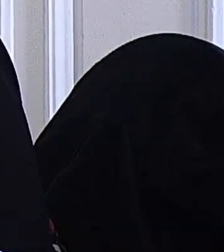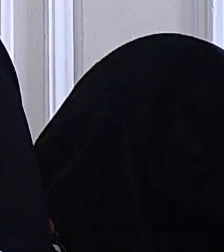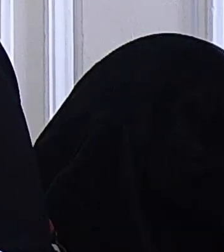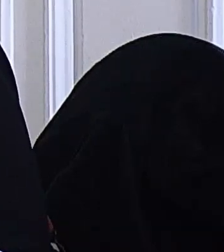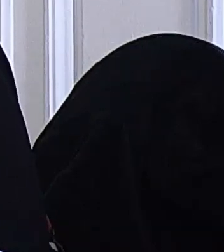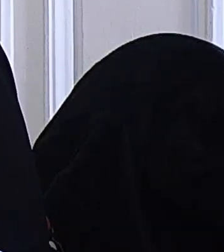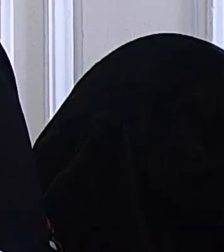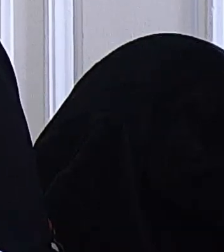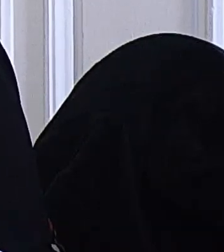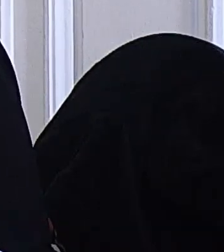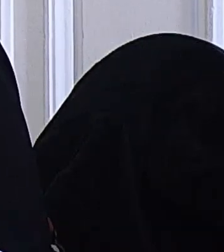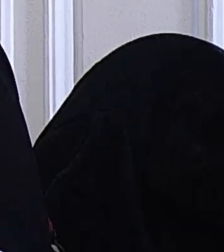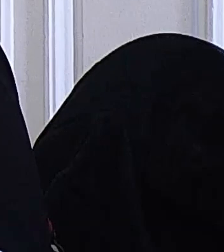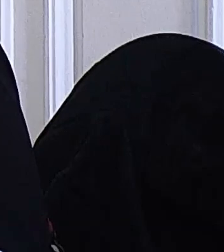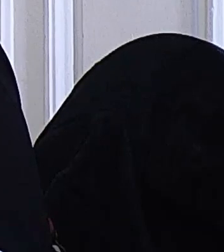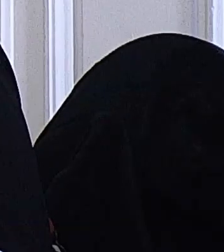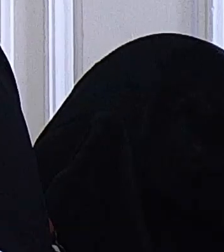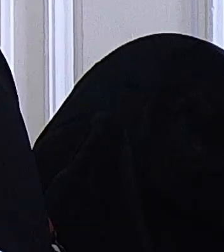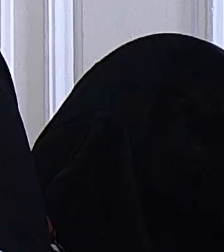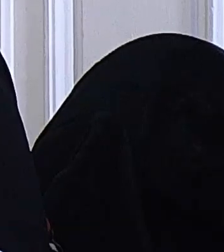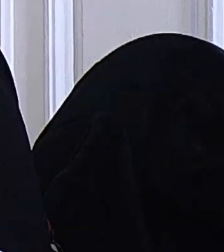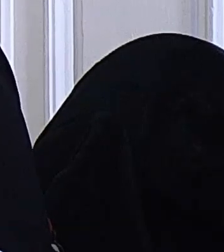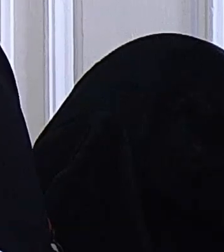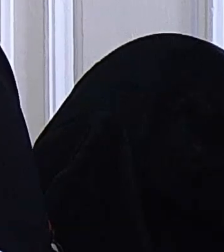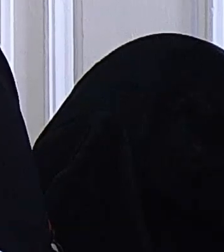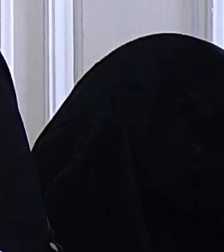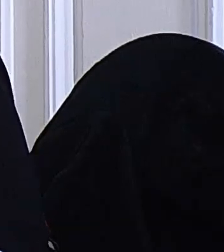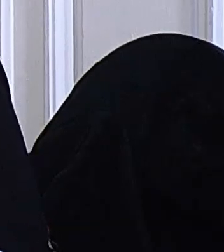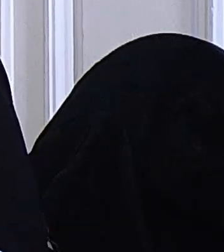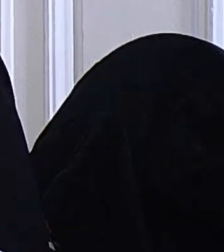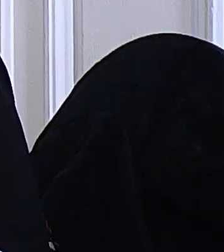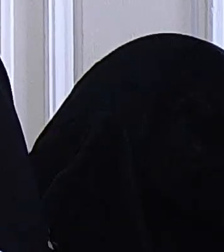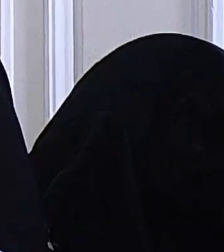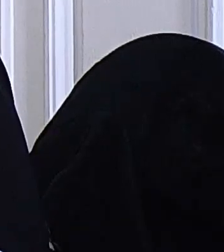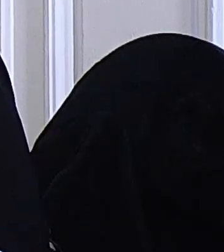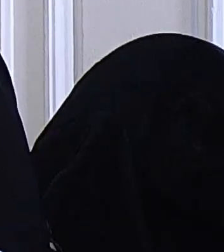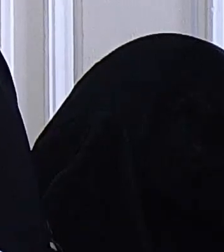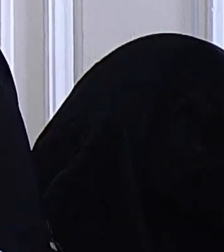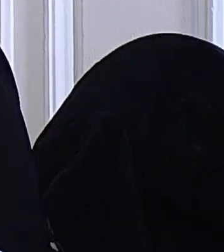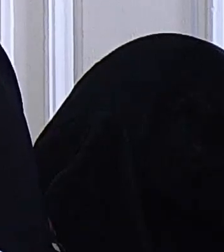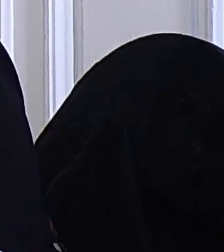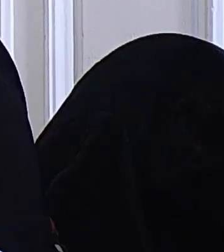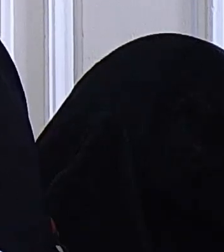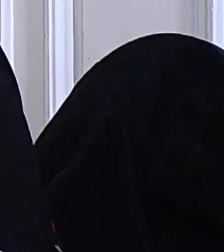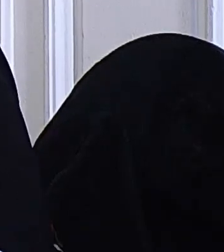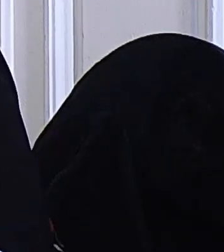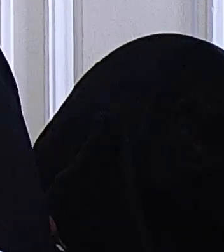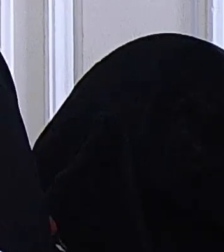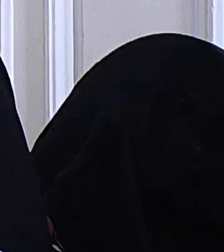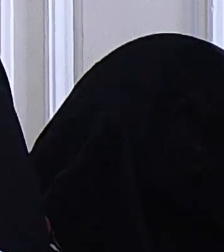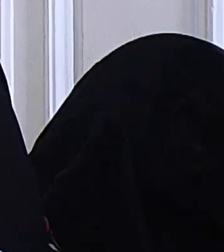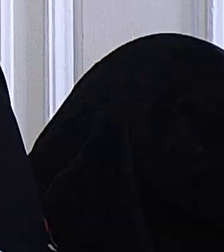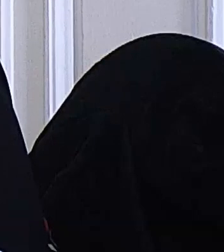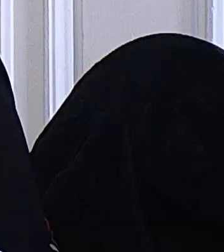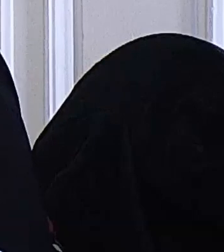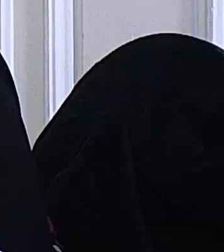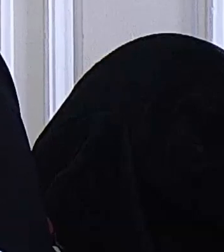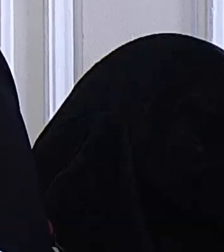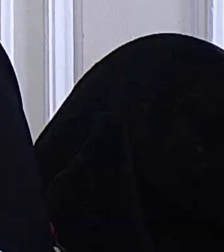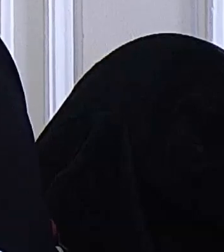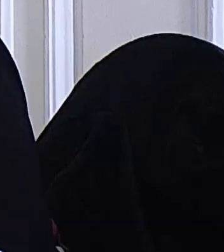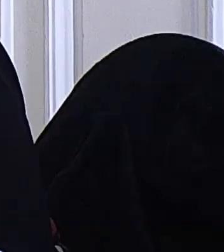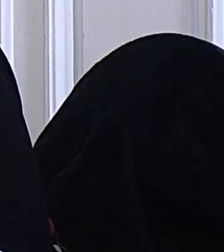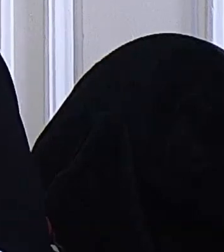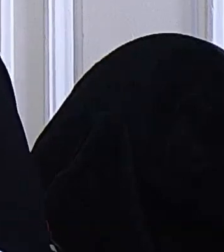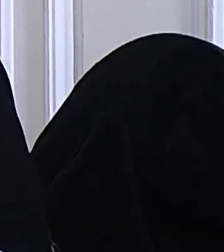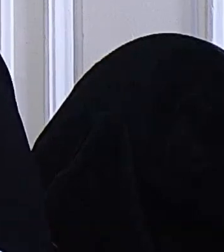otros. Asimismo, el derecho a la memoria conlleva una carga histórica, política y moral muy relevante, puesto que para los pueblos,